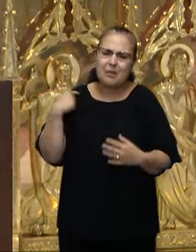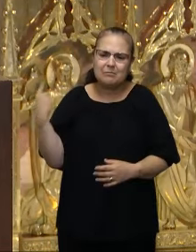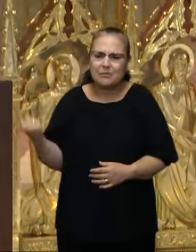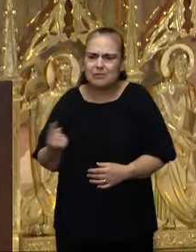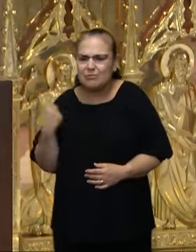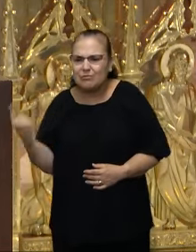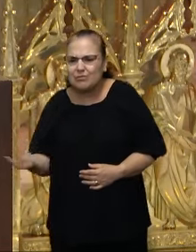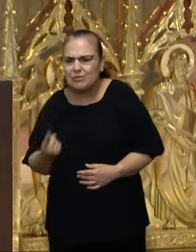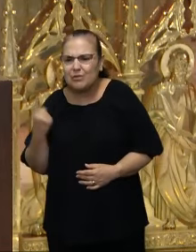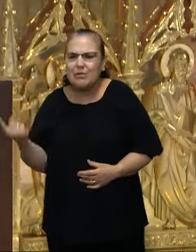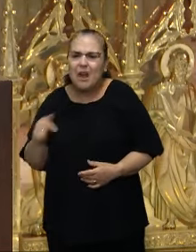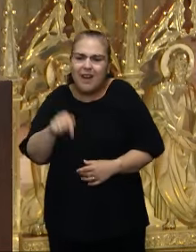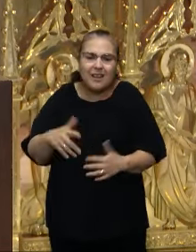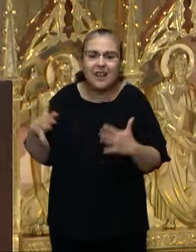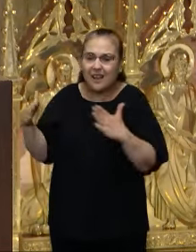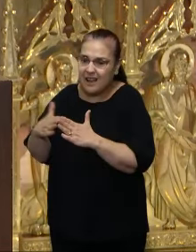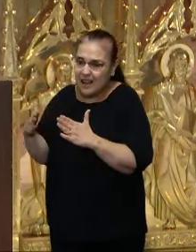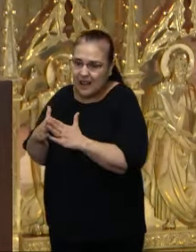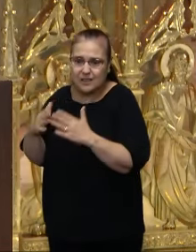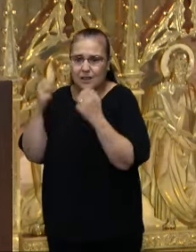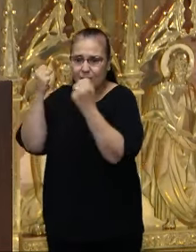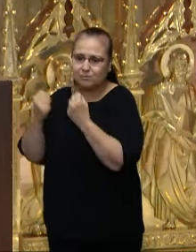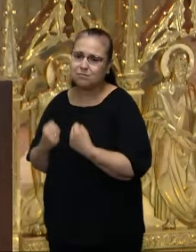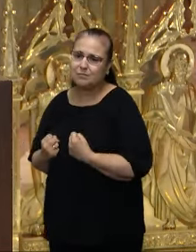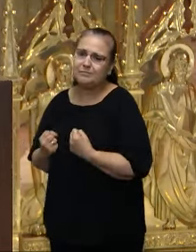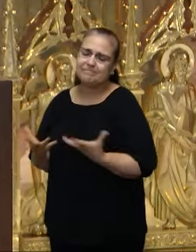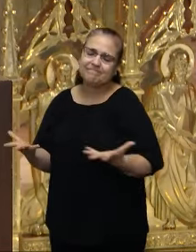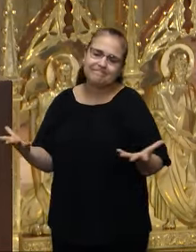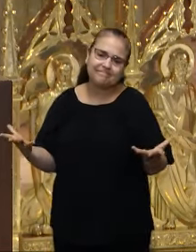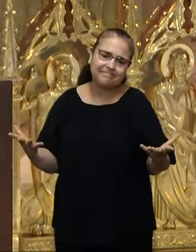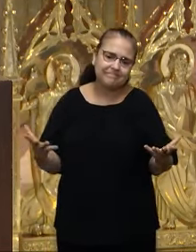estar ahí recluidos en casa sin poderse mover,